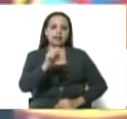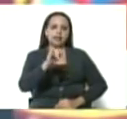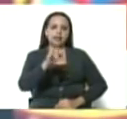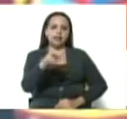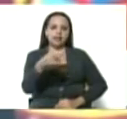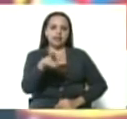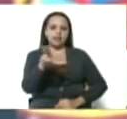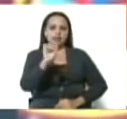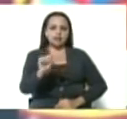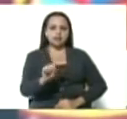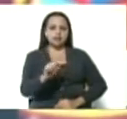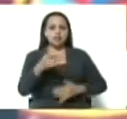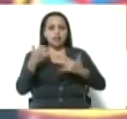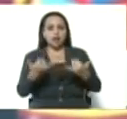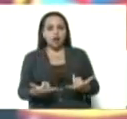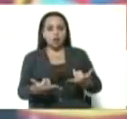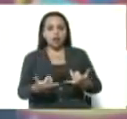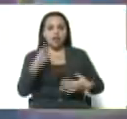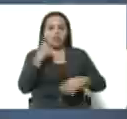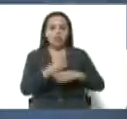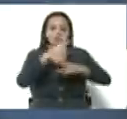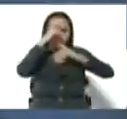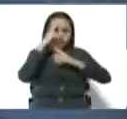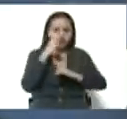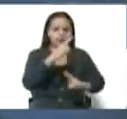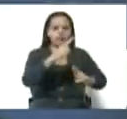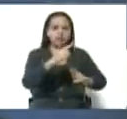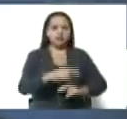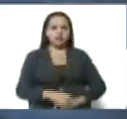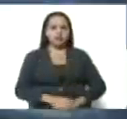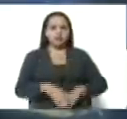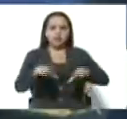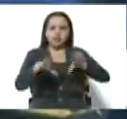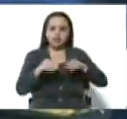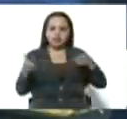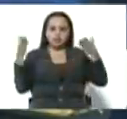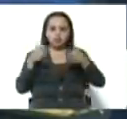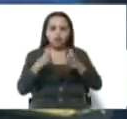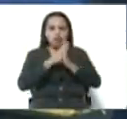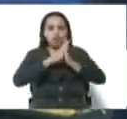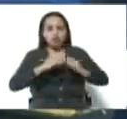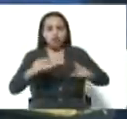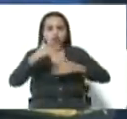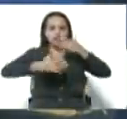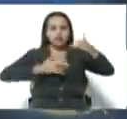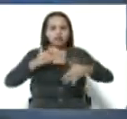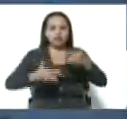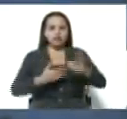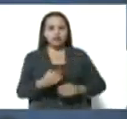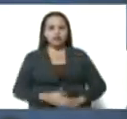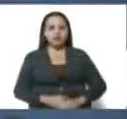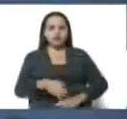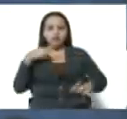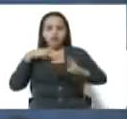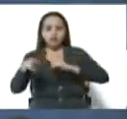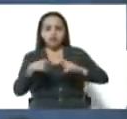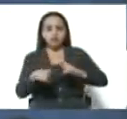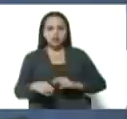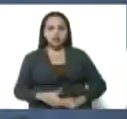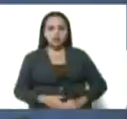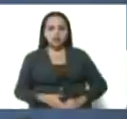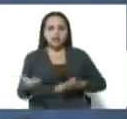a quienes obedecerán y respetarán en todos los actos concernientes al